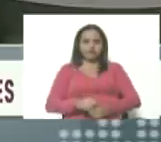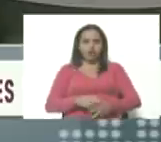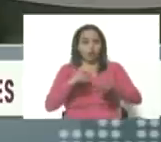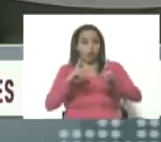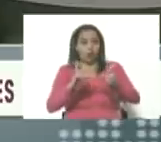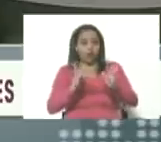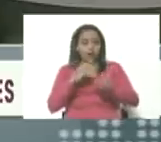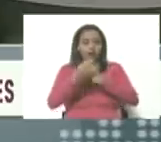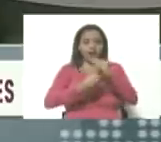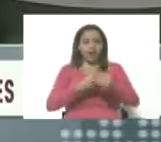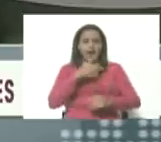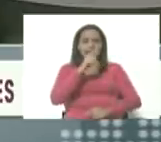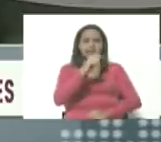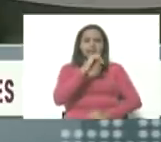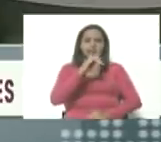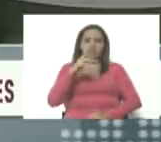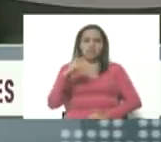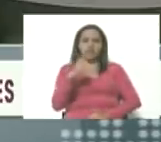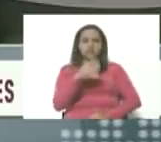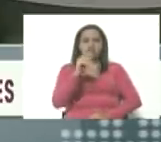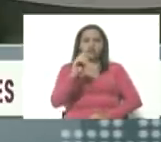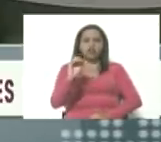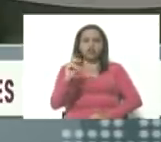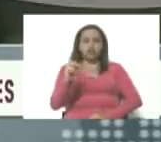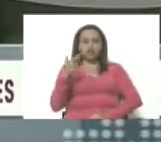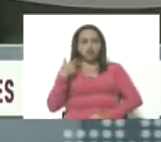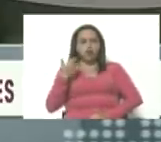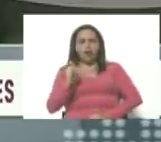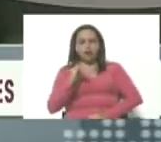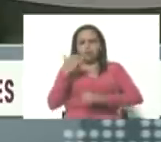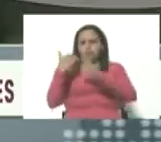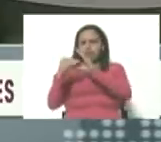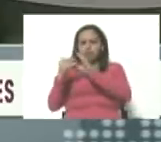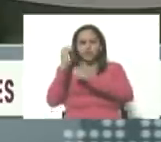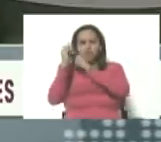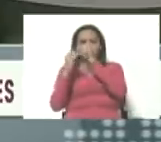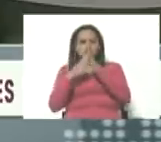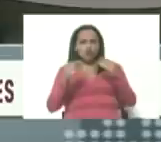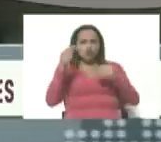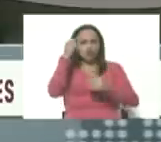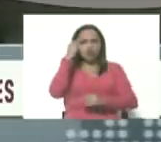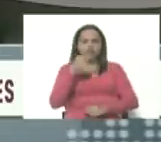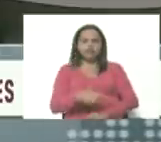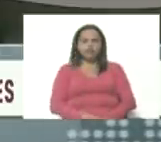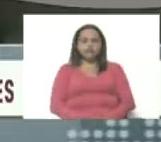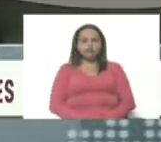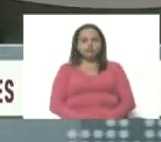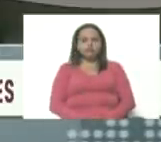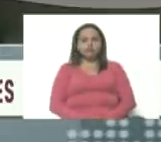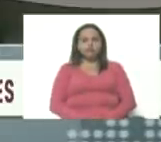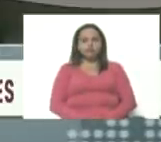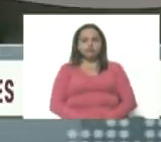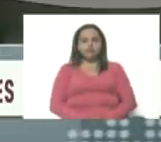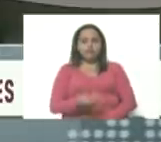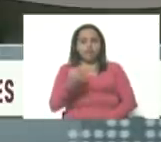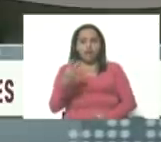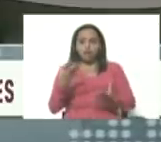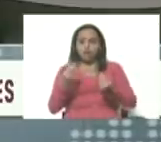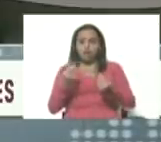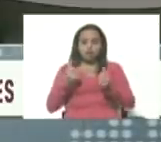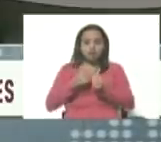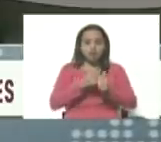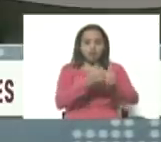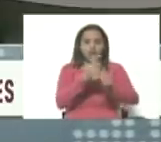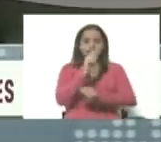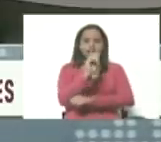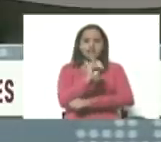esta aplicación. TikTok, yo estoy en TikTok, mando mis videos todos los días en TikTok. Y tengo bastantes seguidores en